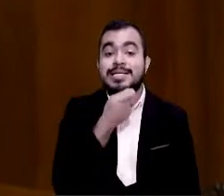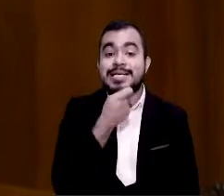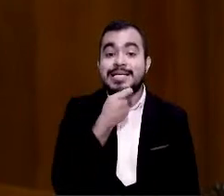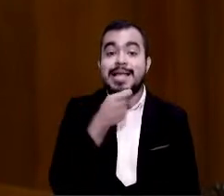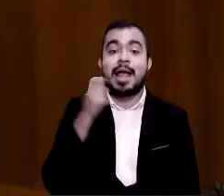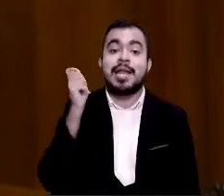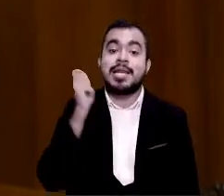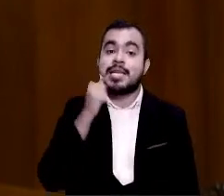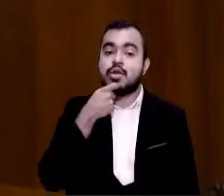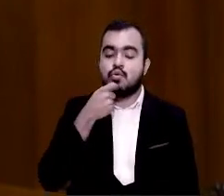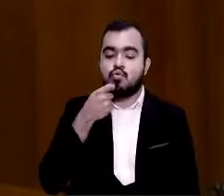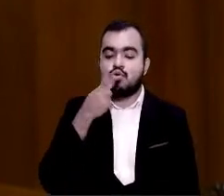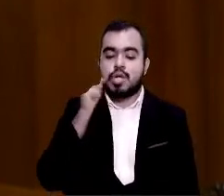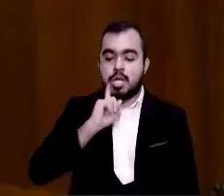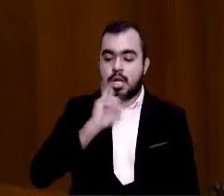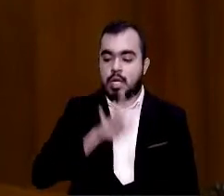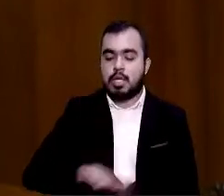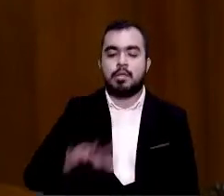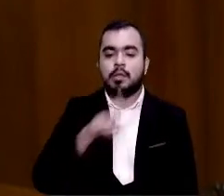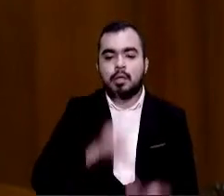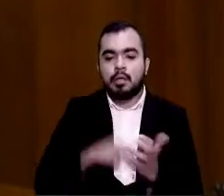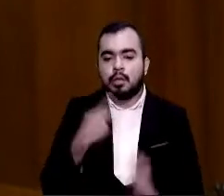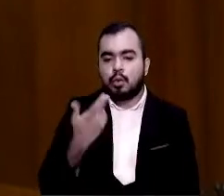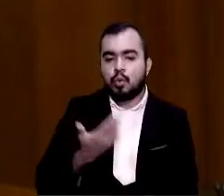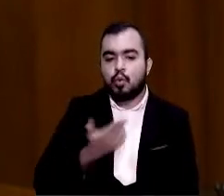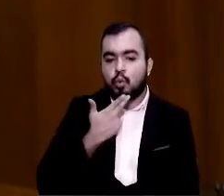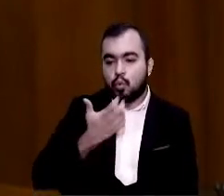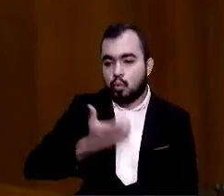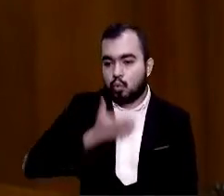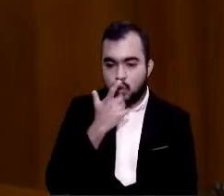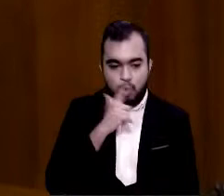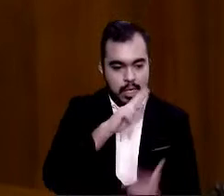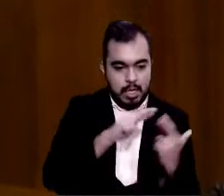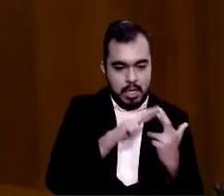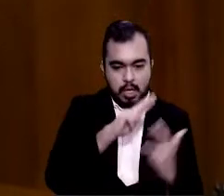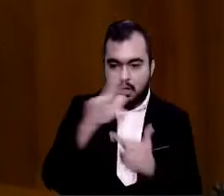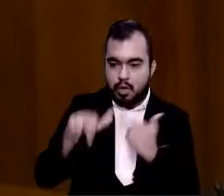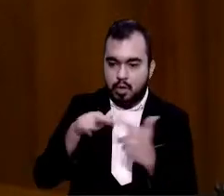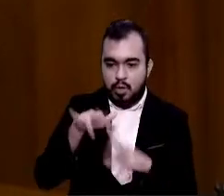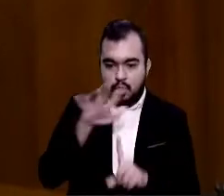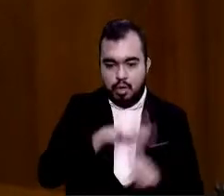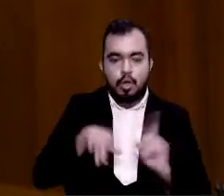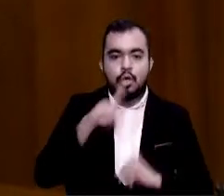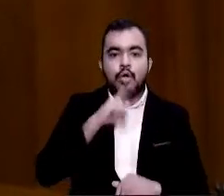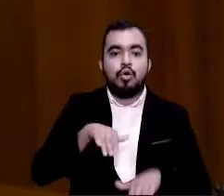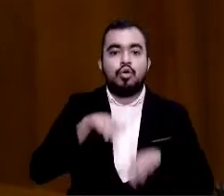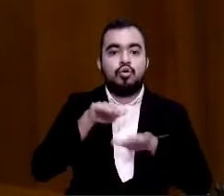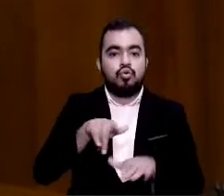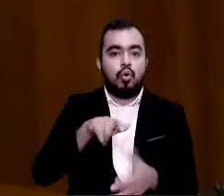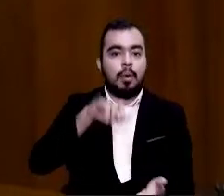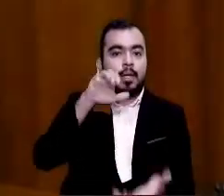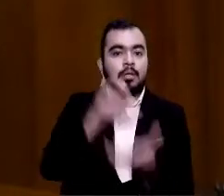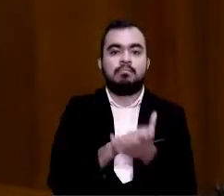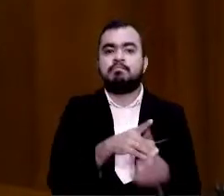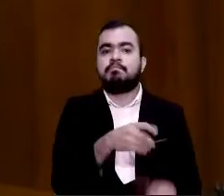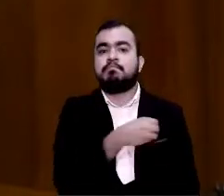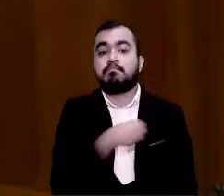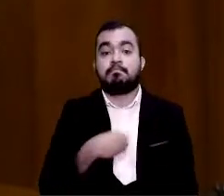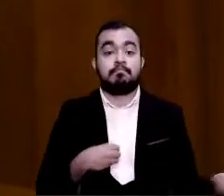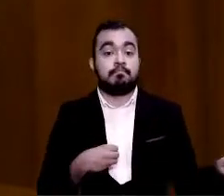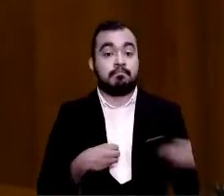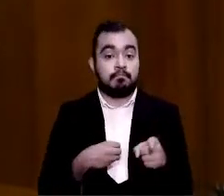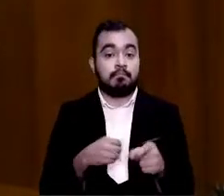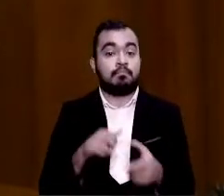argumento del ejercicio de los usos y costumbres de cada región en torno al matrimonio, coaccionan a los menores obligándolos